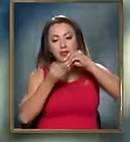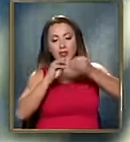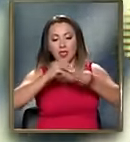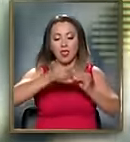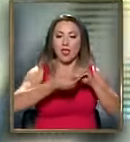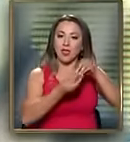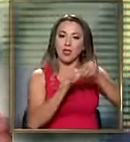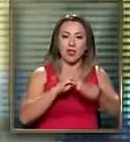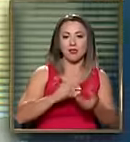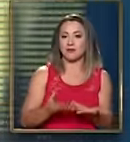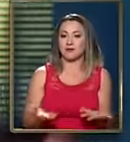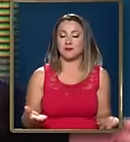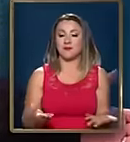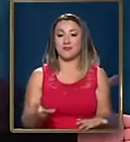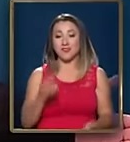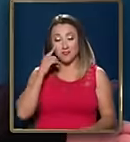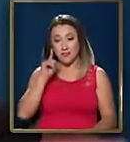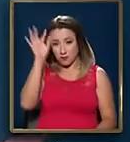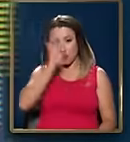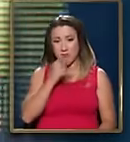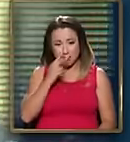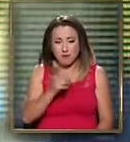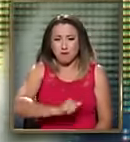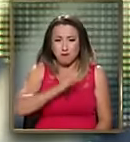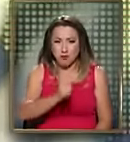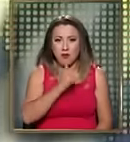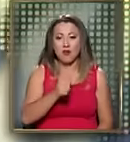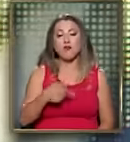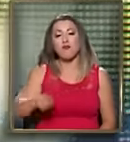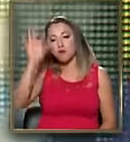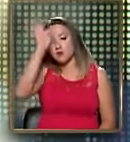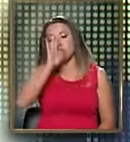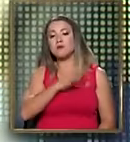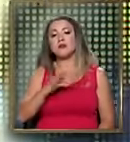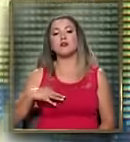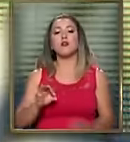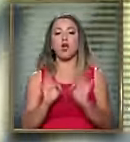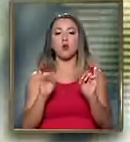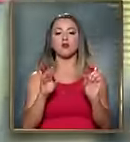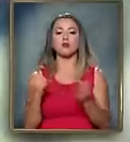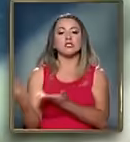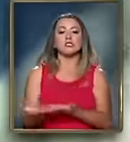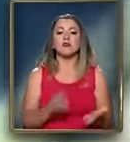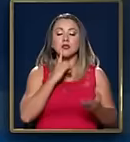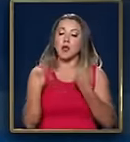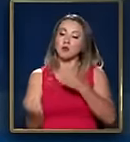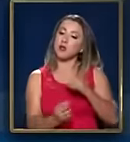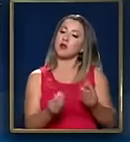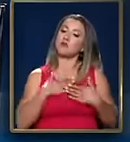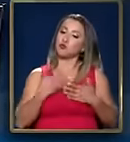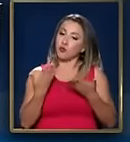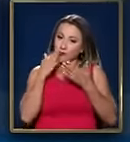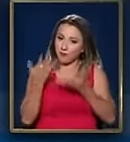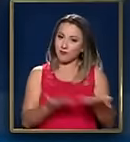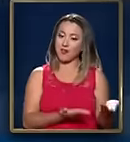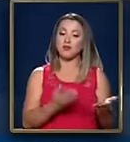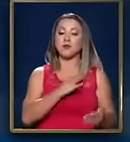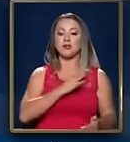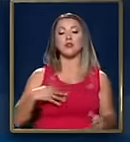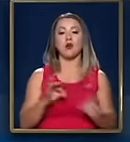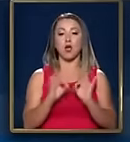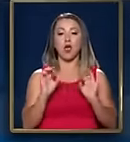Una vez fue un funcionario, mira lo pobre que era el colegio. Un día fue un funcionario del Ministerio de Educación, lo recibe el auxiliar, le dice, mucho gusto, yo vengo del Ministerio